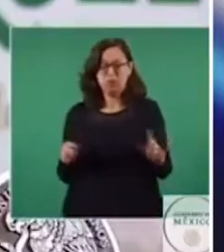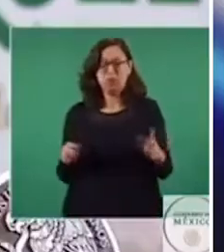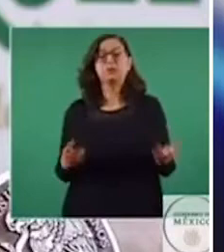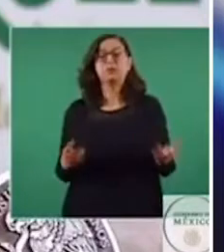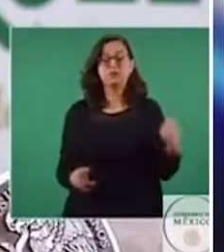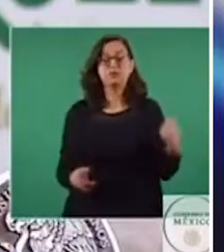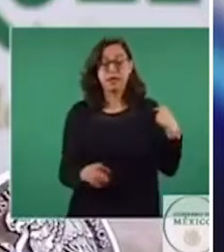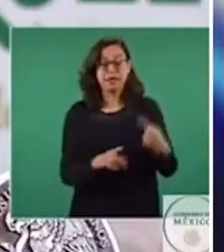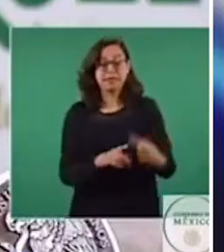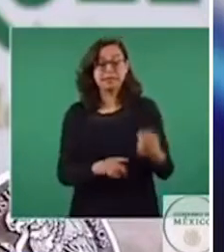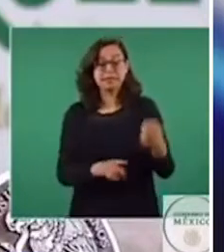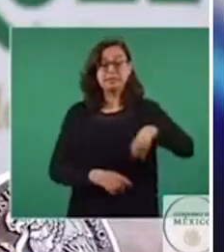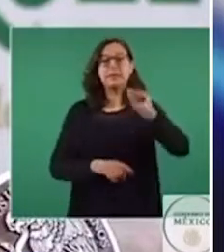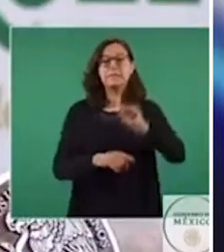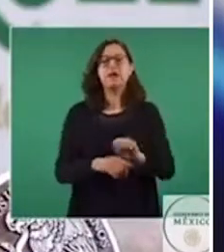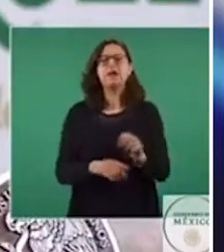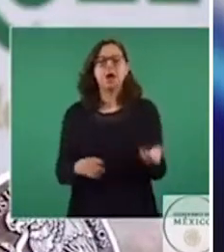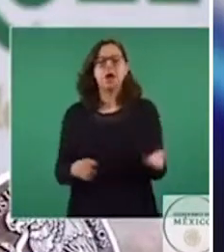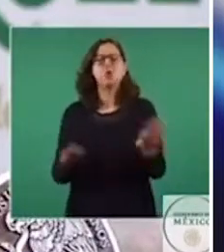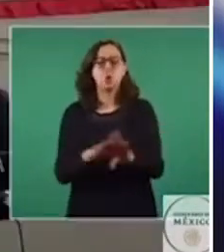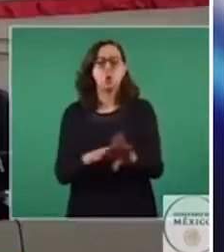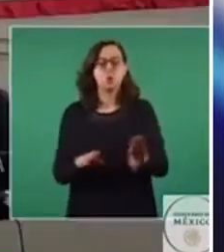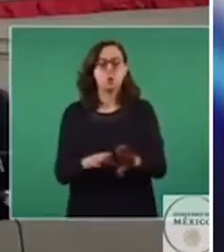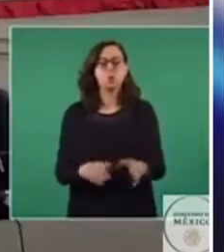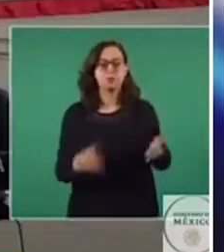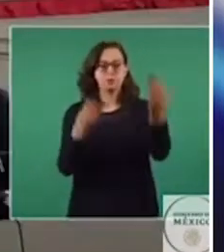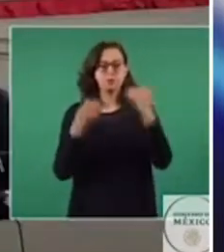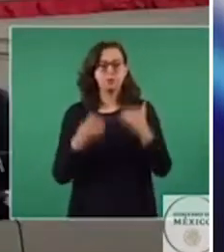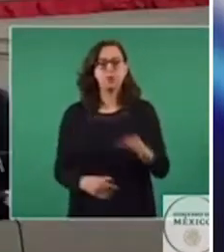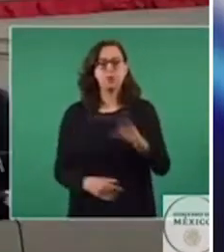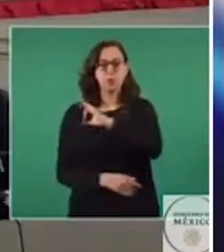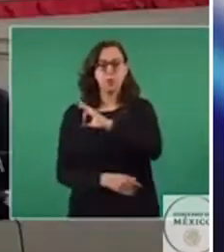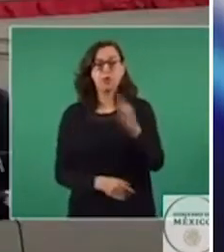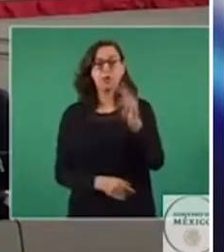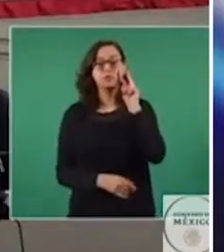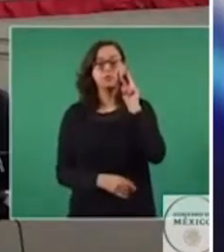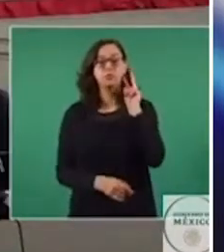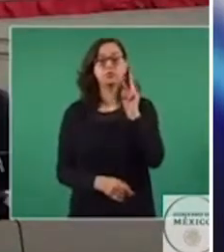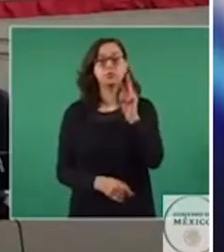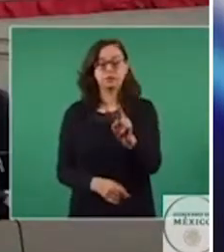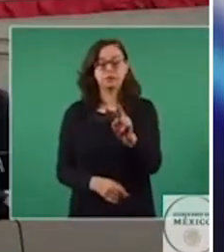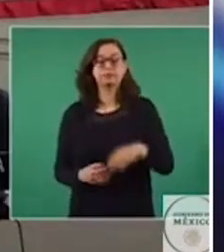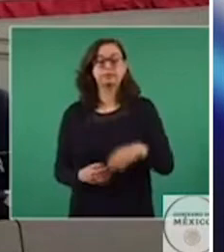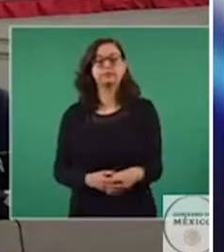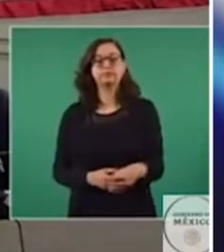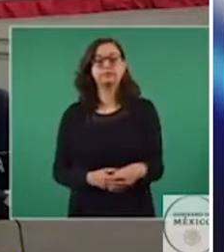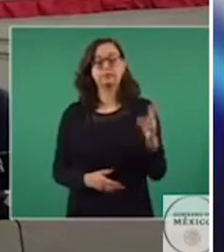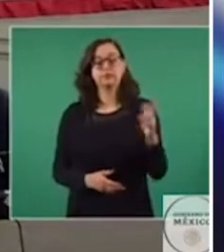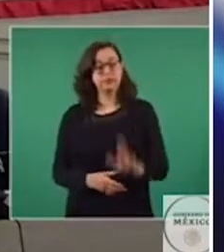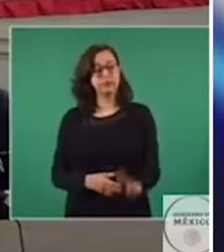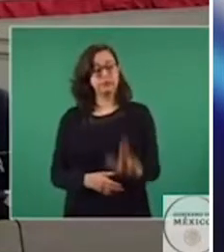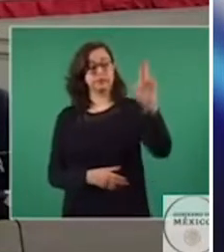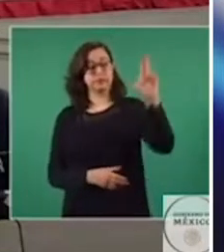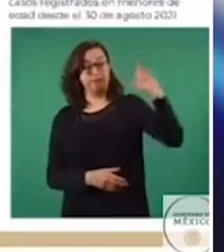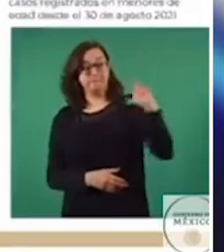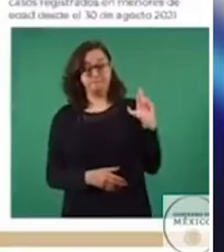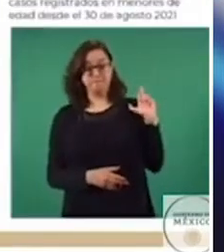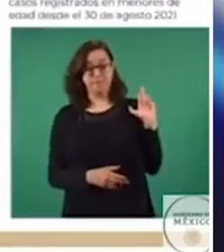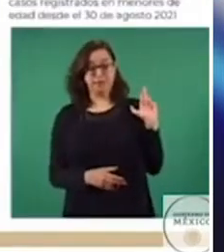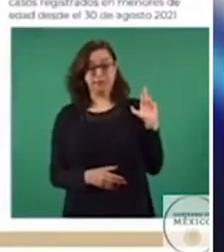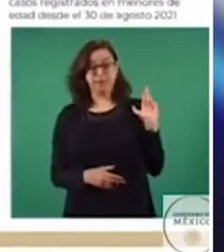gráfica. Lo que faltó señalar es que al hacer la suma de los casos entre el 30 de agosto y